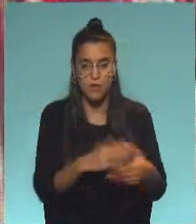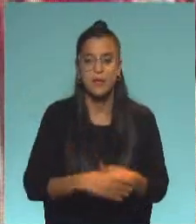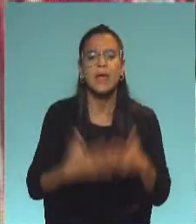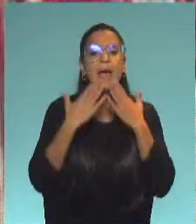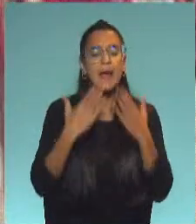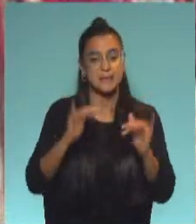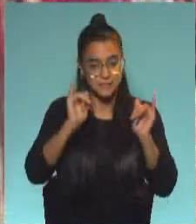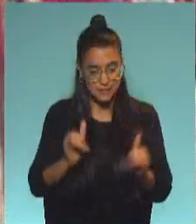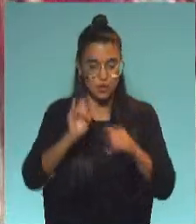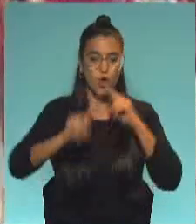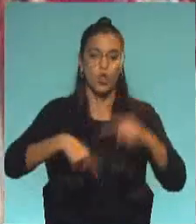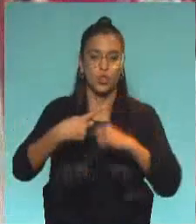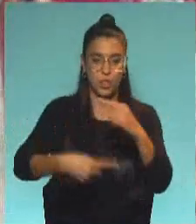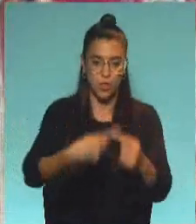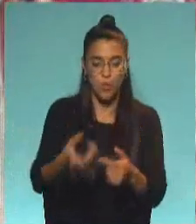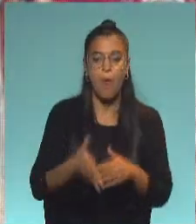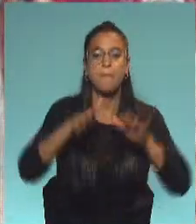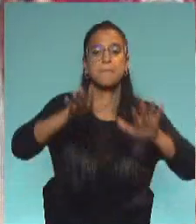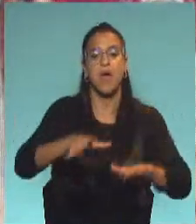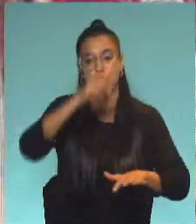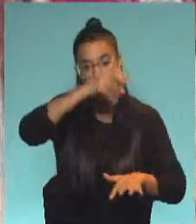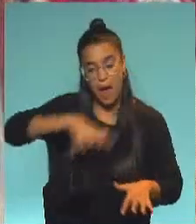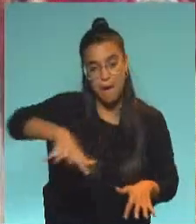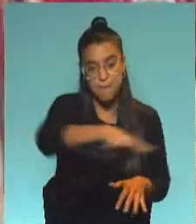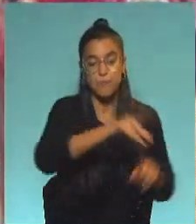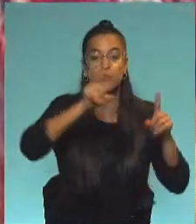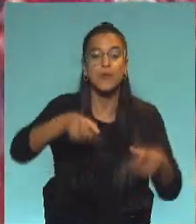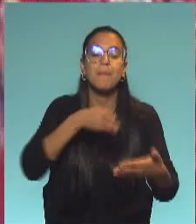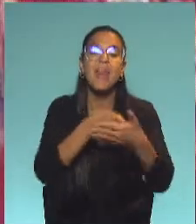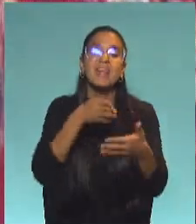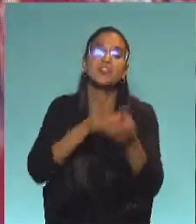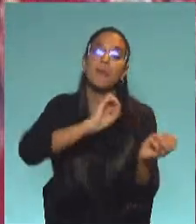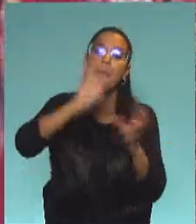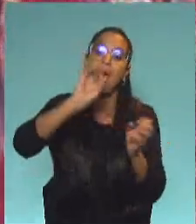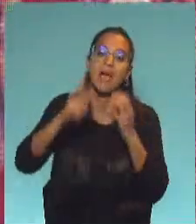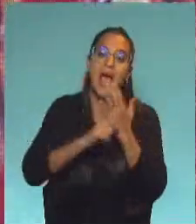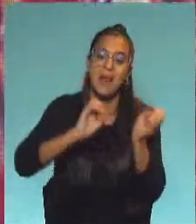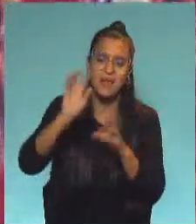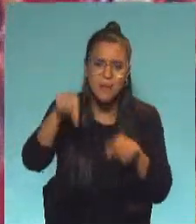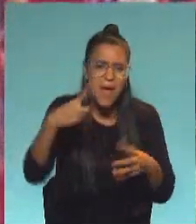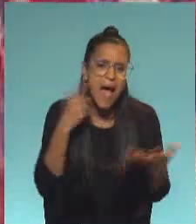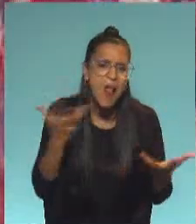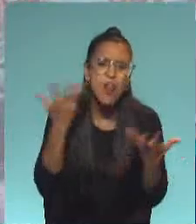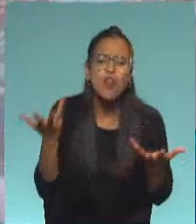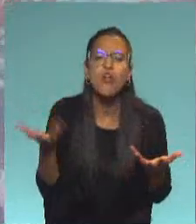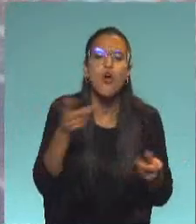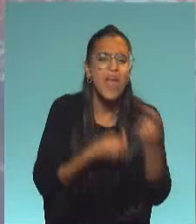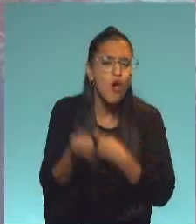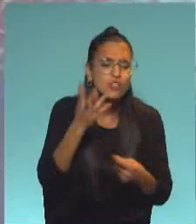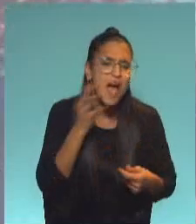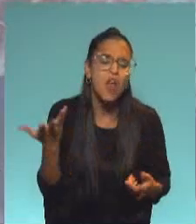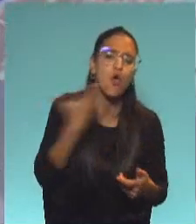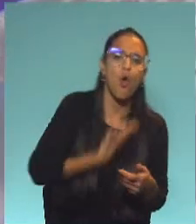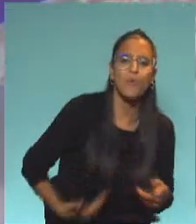Bueno, gracias. Y sí, continúa el paro del campo y también continúan las restricciones para exportar carne en la República Argentina. ¿Se está haciendo algo? ¿Se está negociando algo